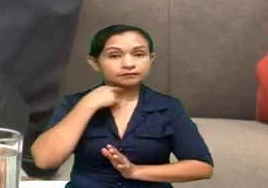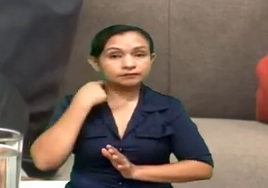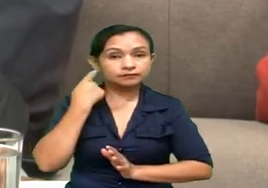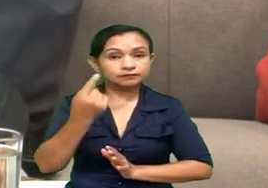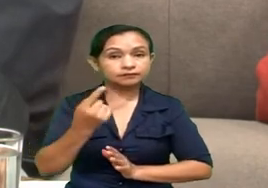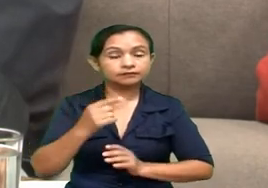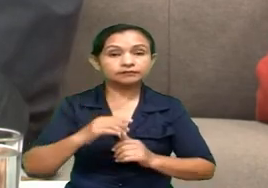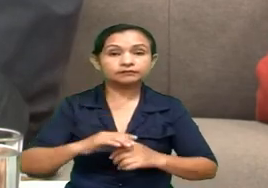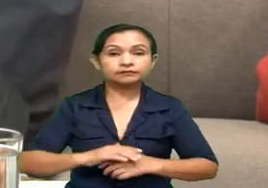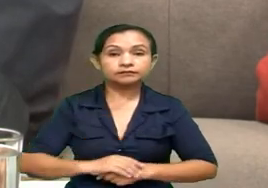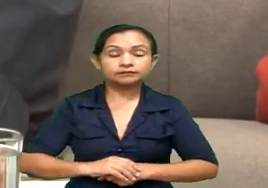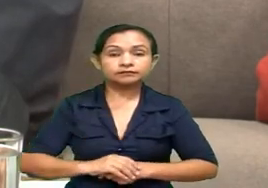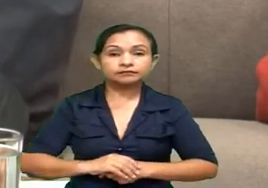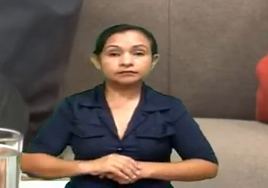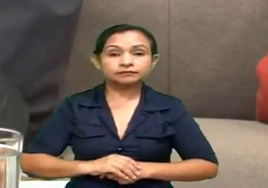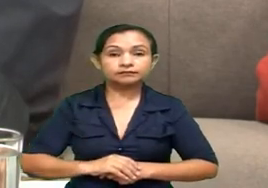y